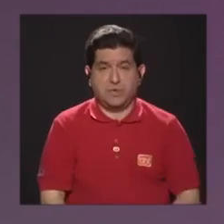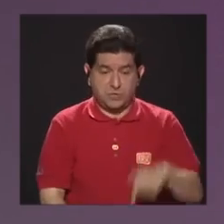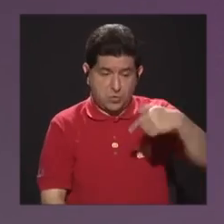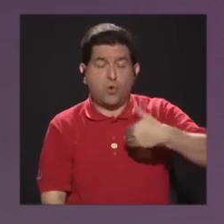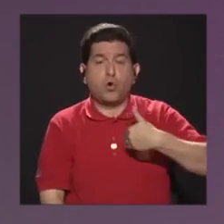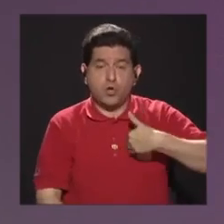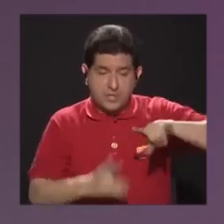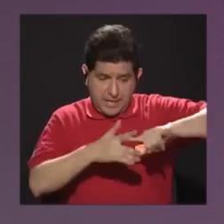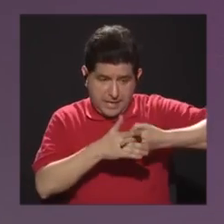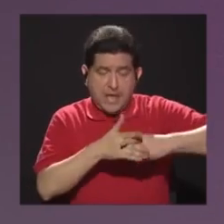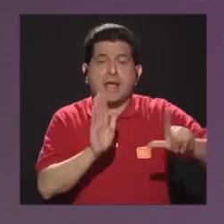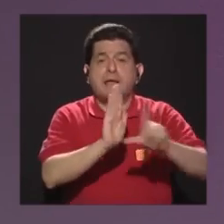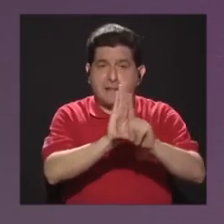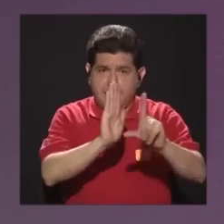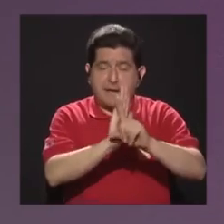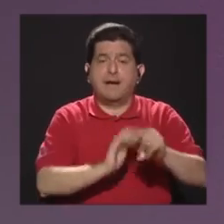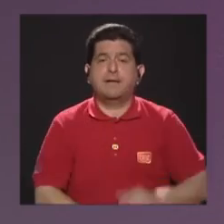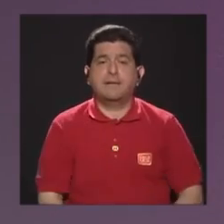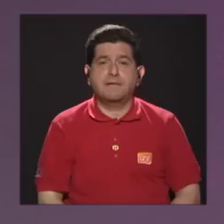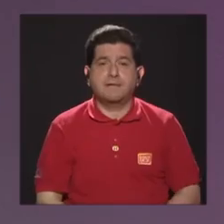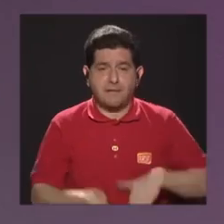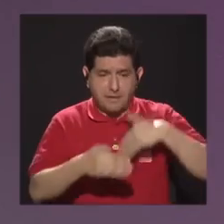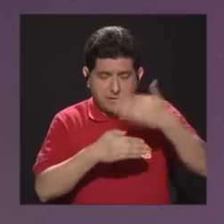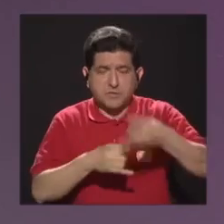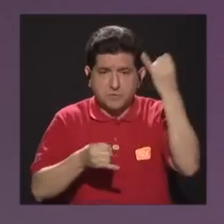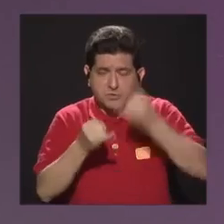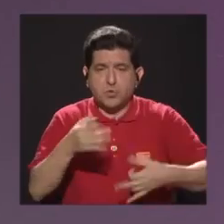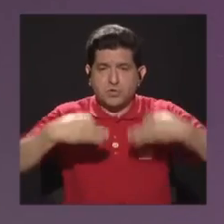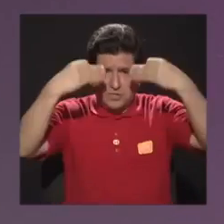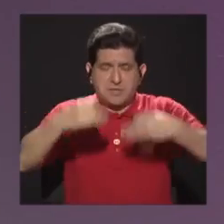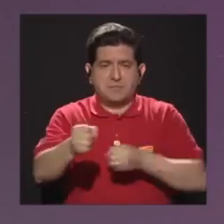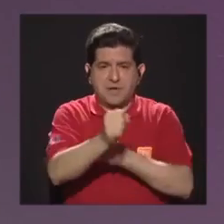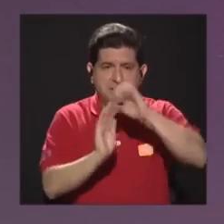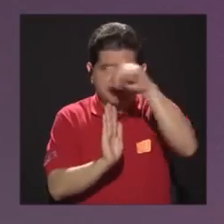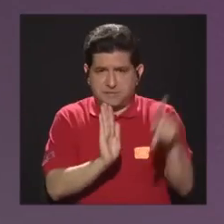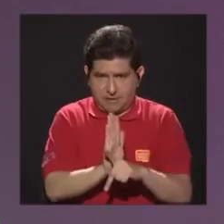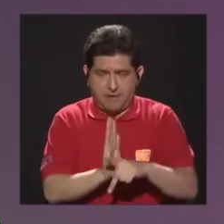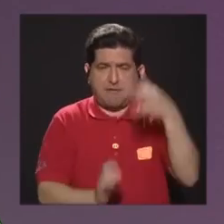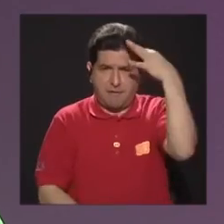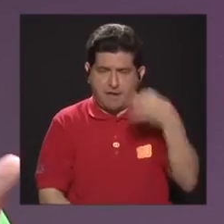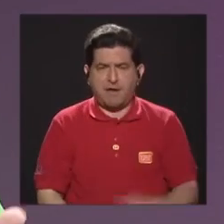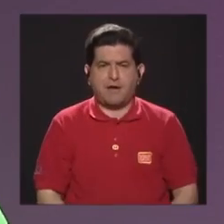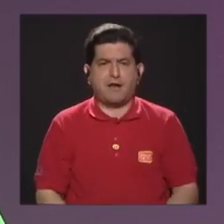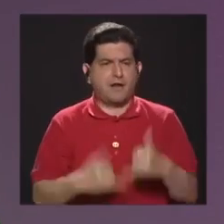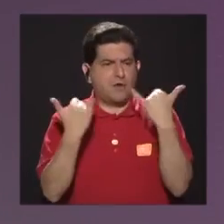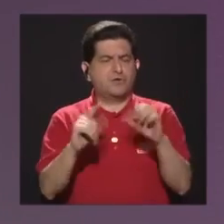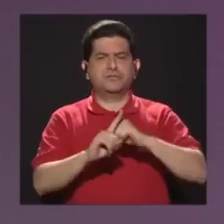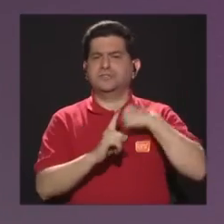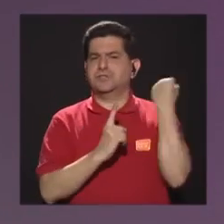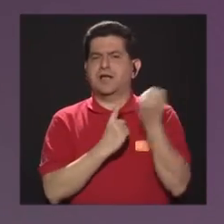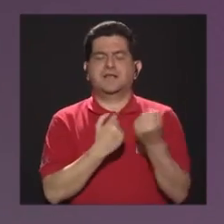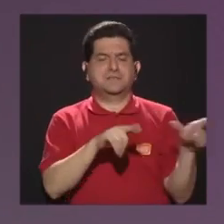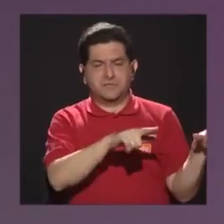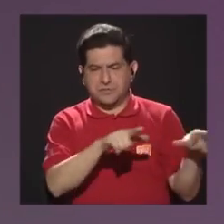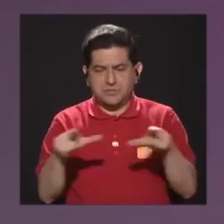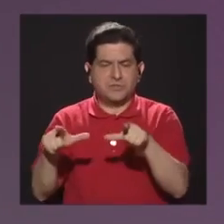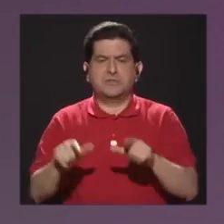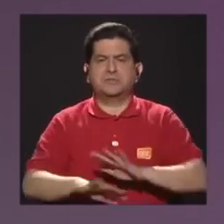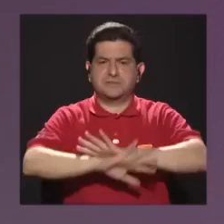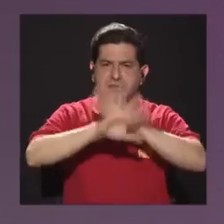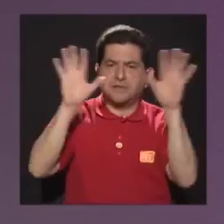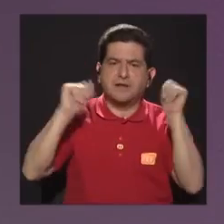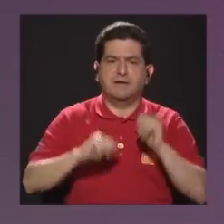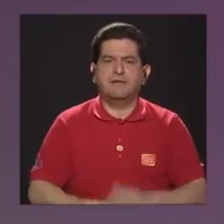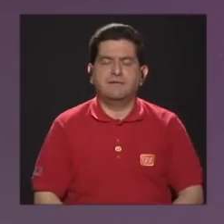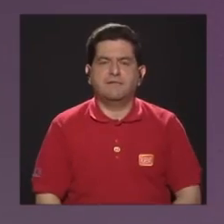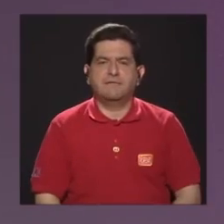tenemos los instrumentos legales. Después de la última resolución de la sala, realmente creo que la mesa está totalmente clara y creo que en